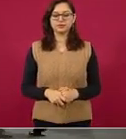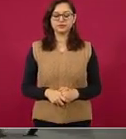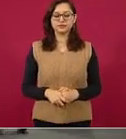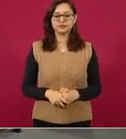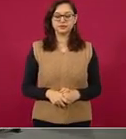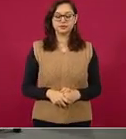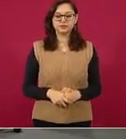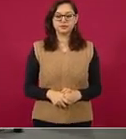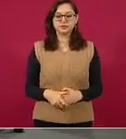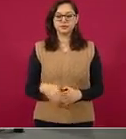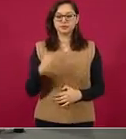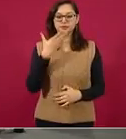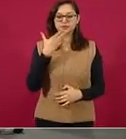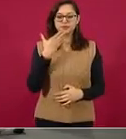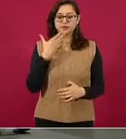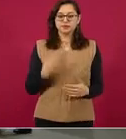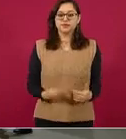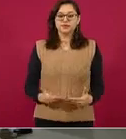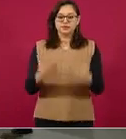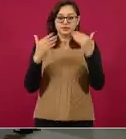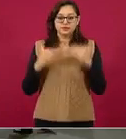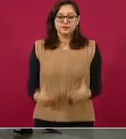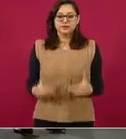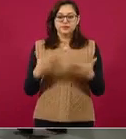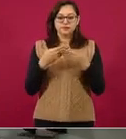Muy bien, pues vamos a abrir.